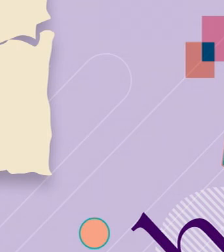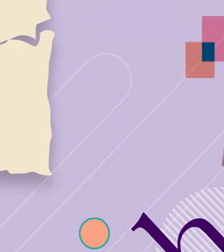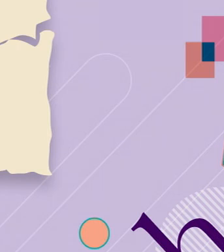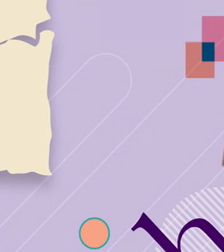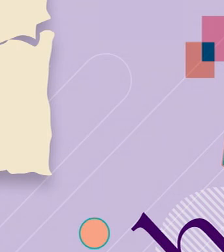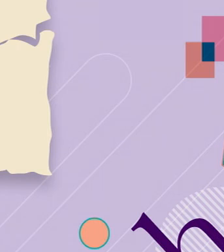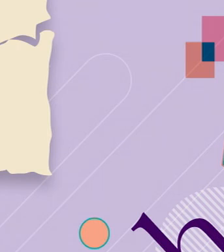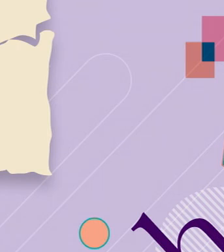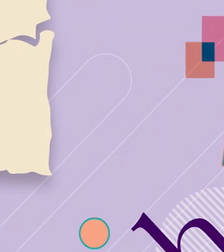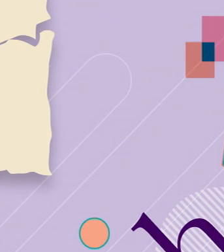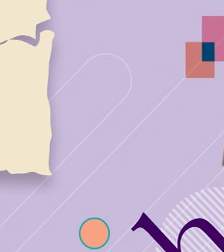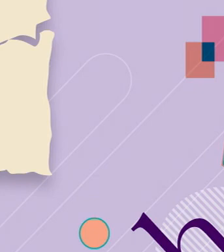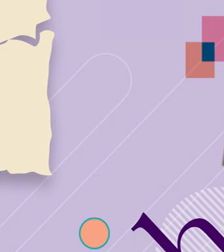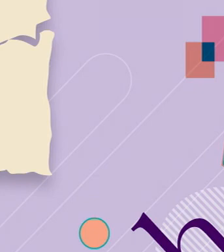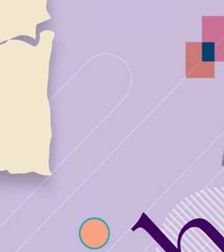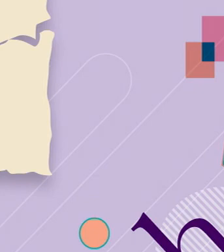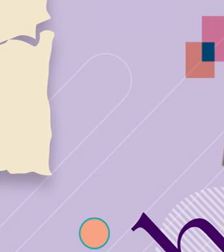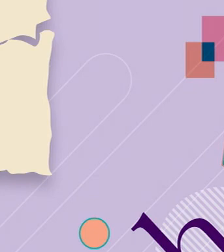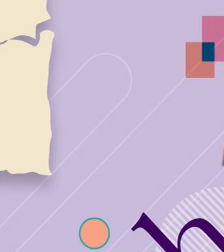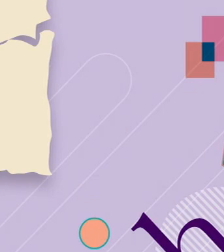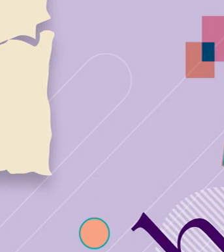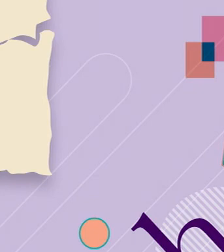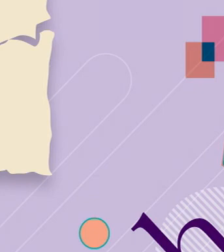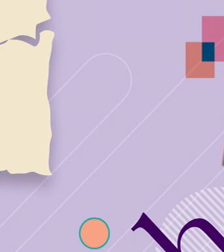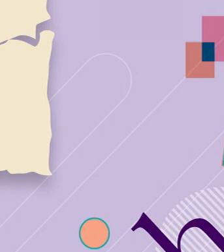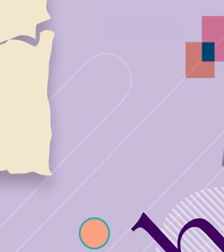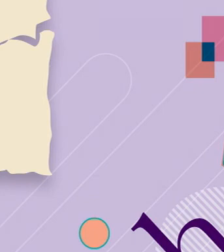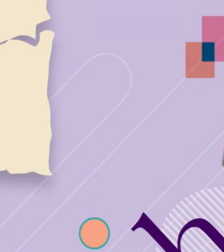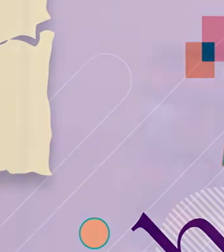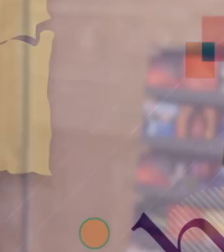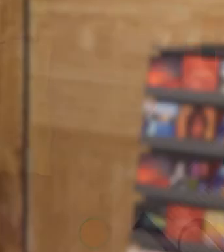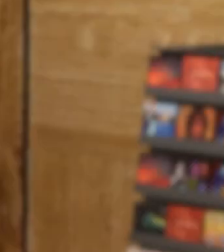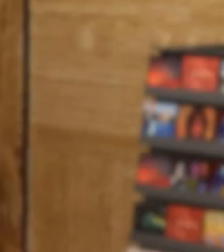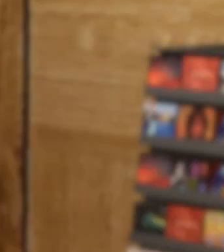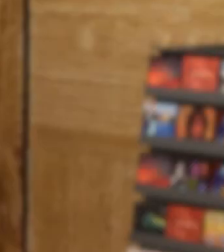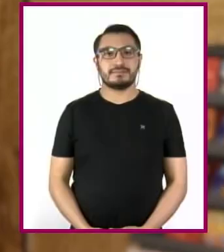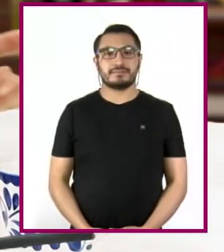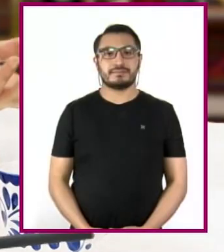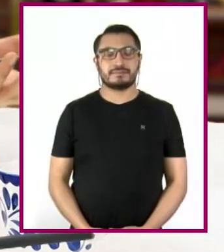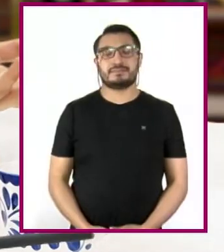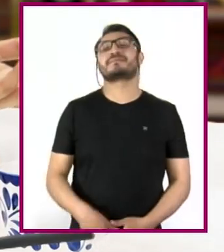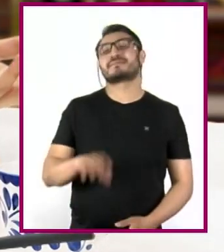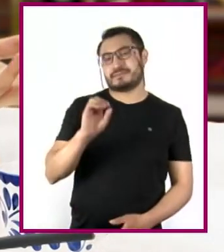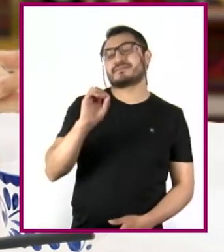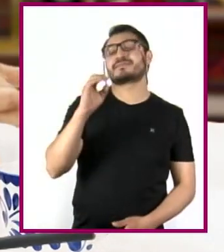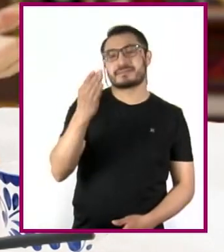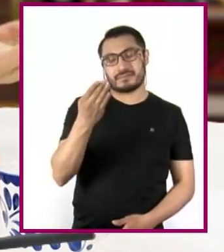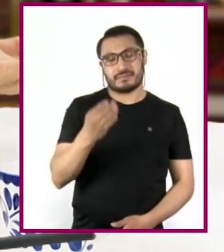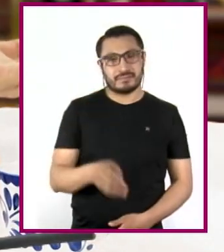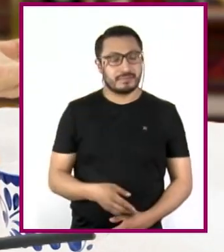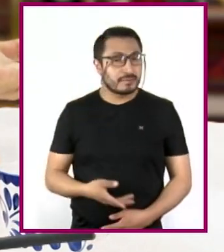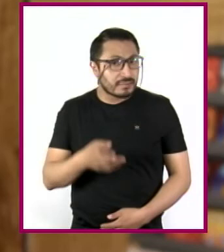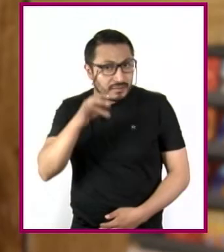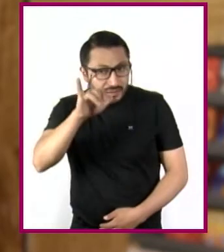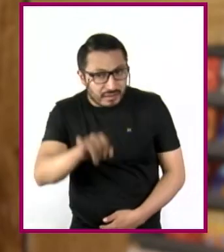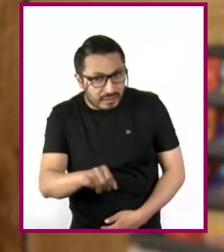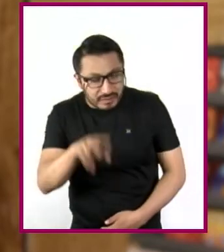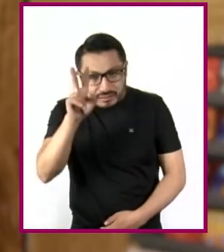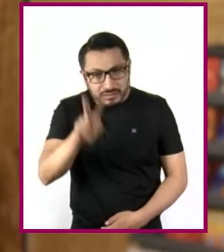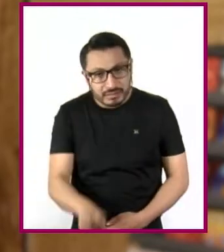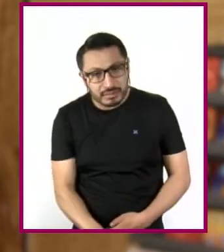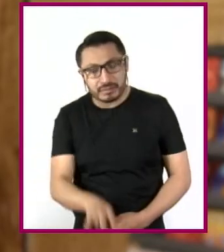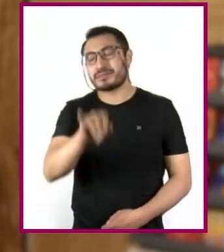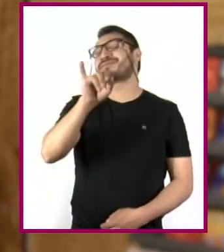que la persona que sale del teletransportador en Marte eres tú? Obviamente. ¿Así? ¿Tan fácil? Pues